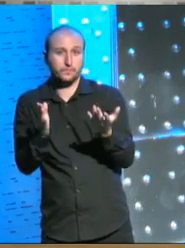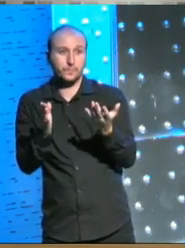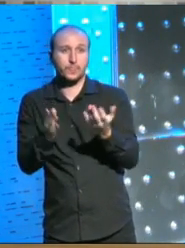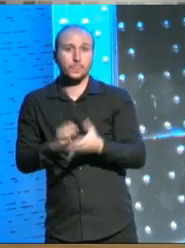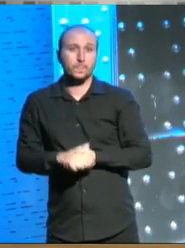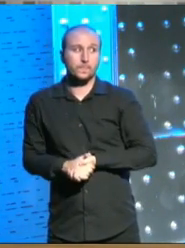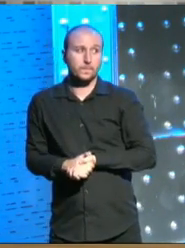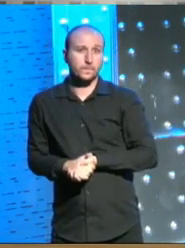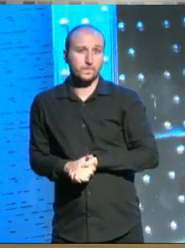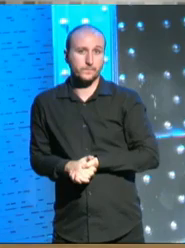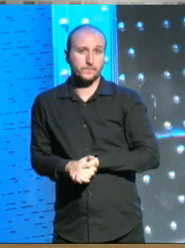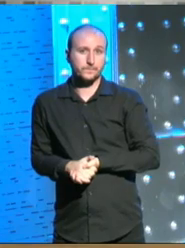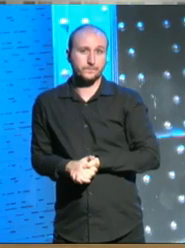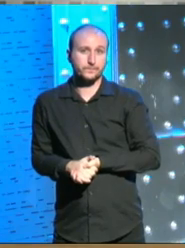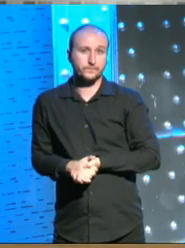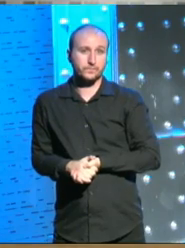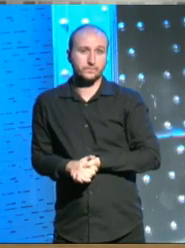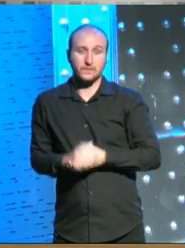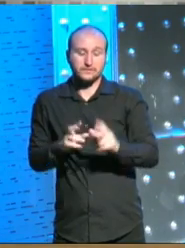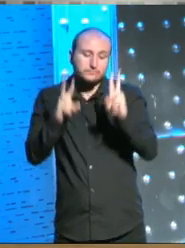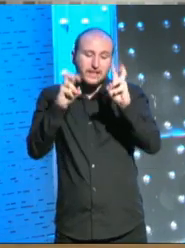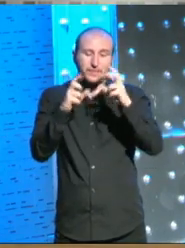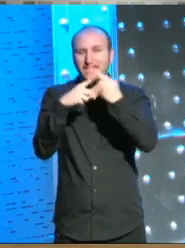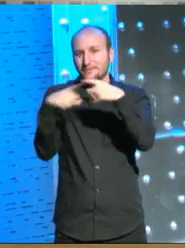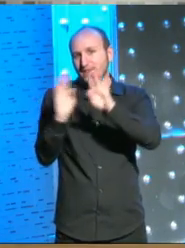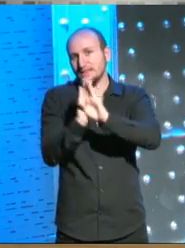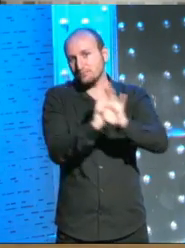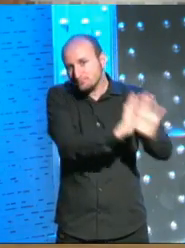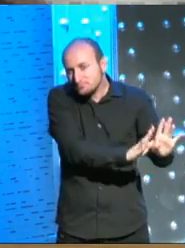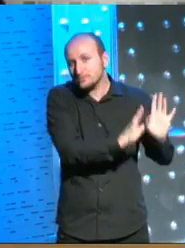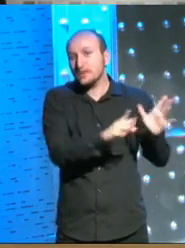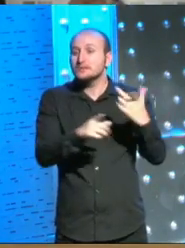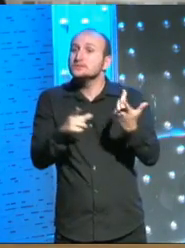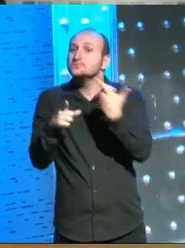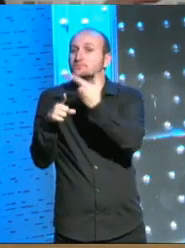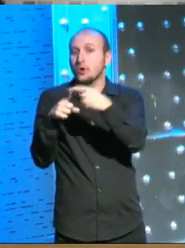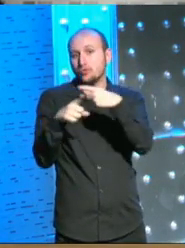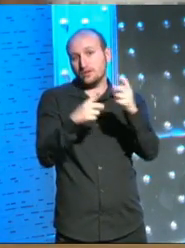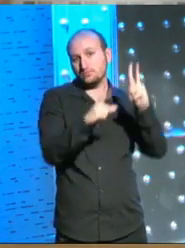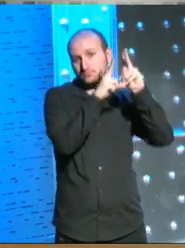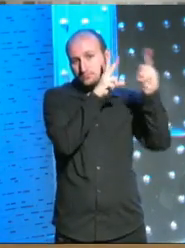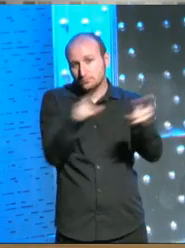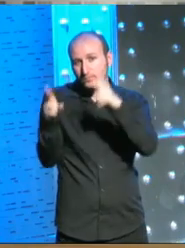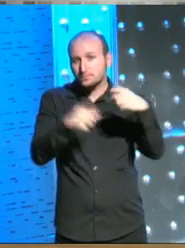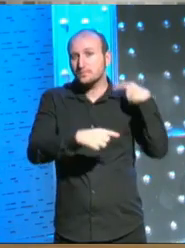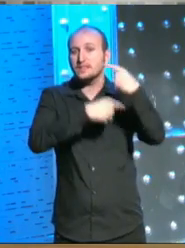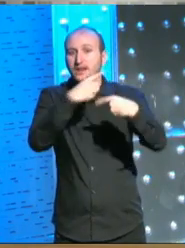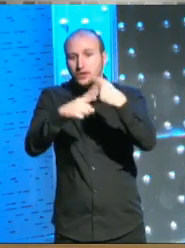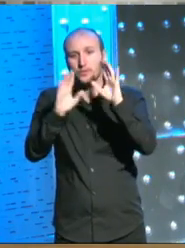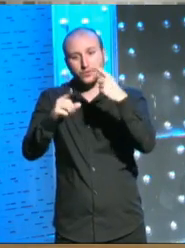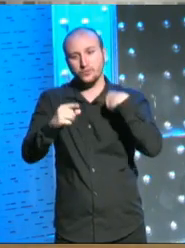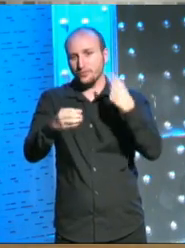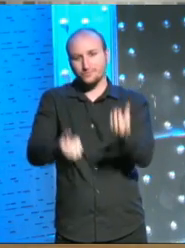pero en fin. Que eso es otro tema, ver los itinerarios de los recorridos de los operos de Lumière, pero no voy a entrar en